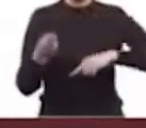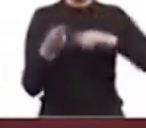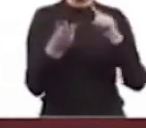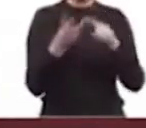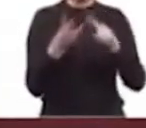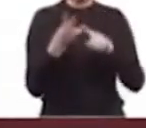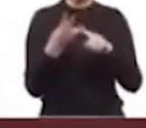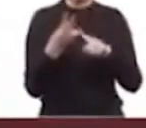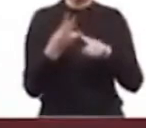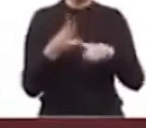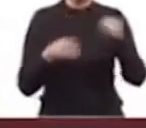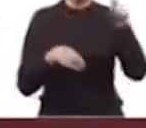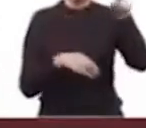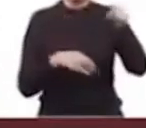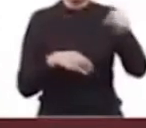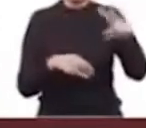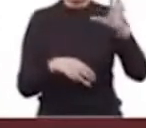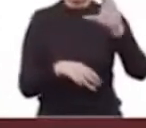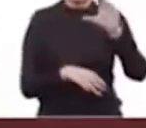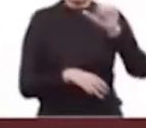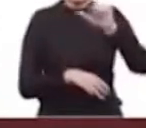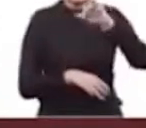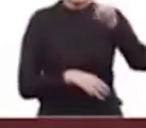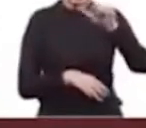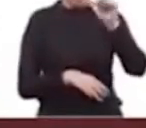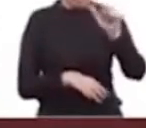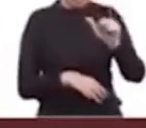de un golpe a una caja que se encuentra